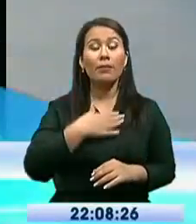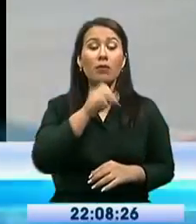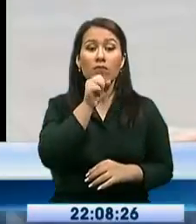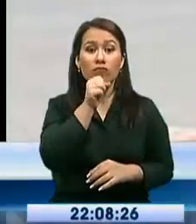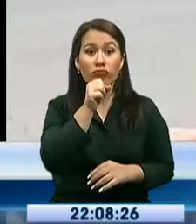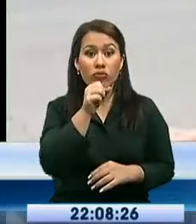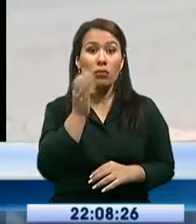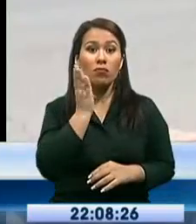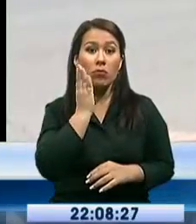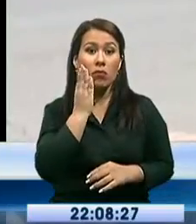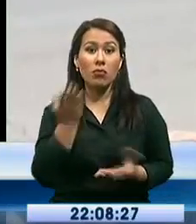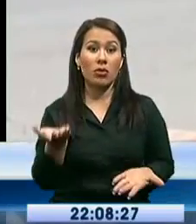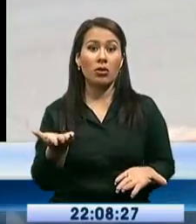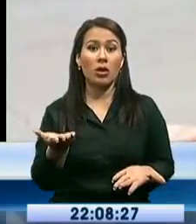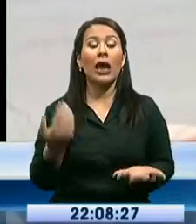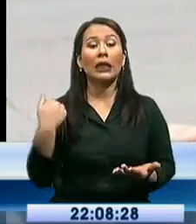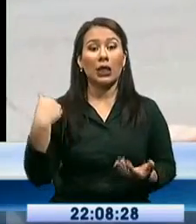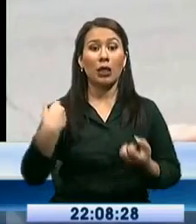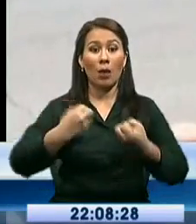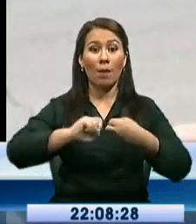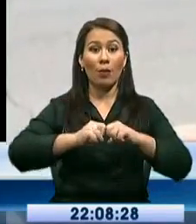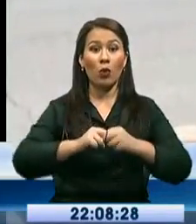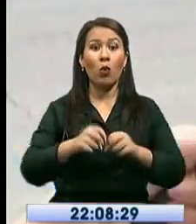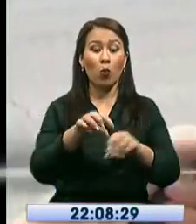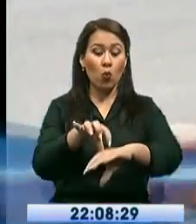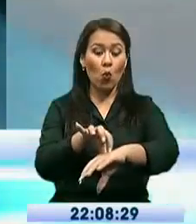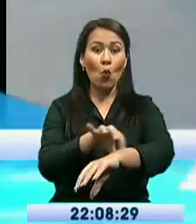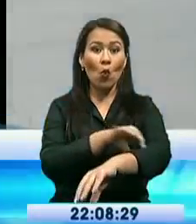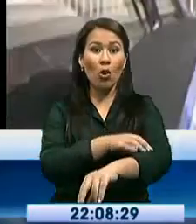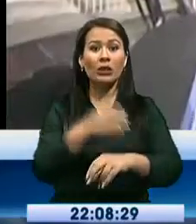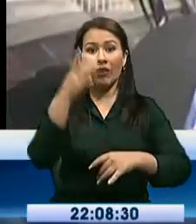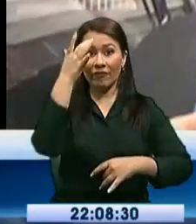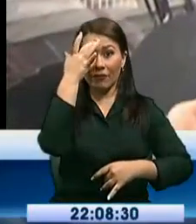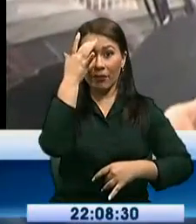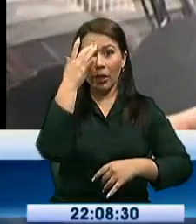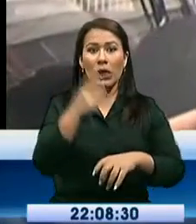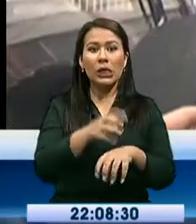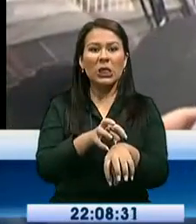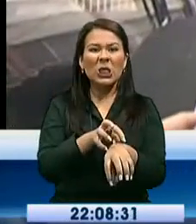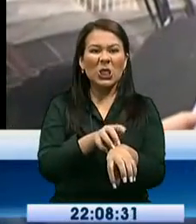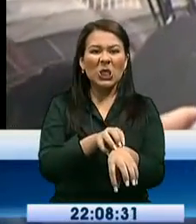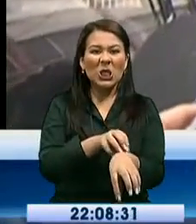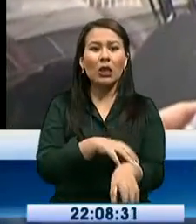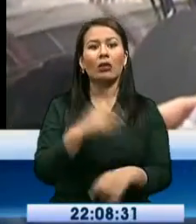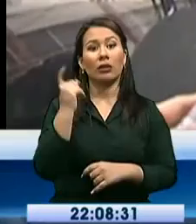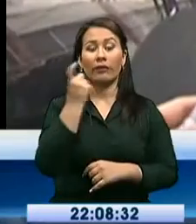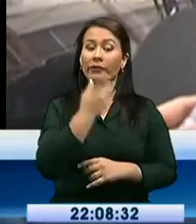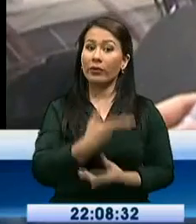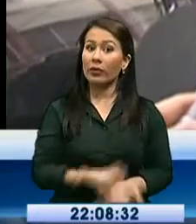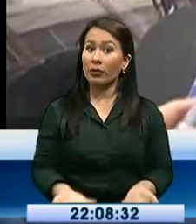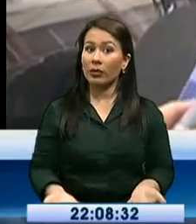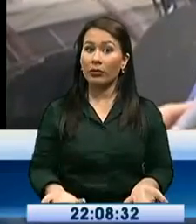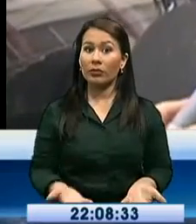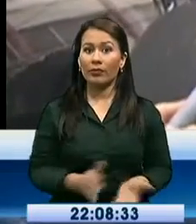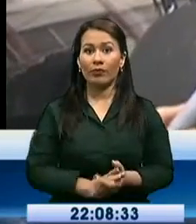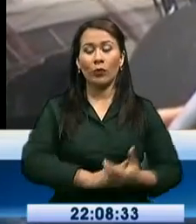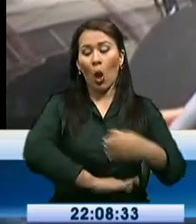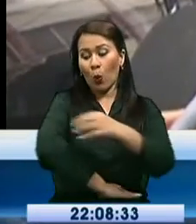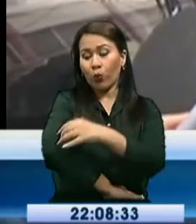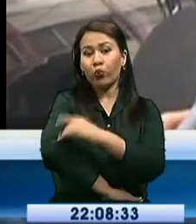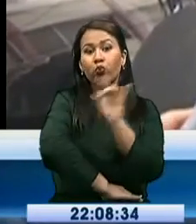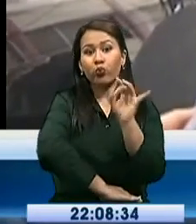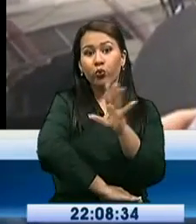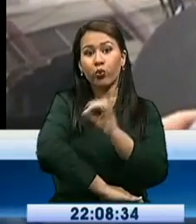tercera edad, ella tiene un problema en sus huesos, que es osteoporosis. Mi hijo tiene golpes leves, solamente el codo, el tobillo,